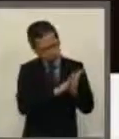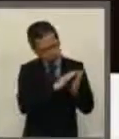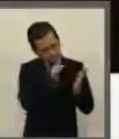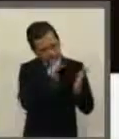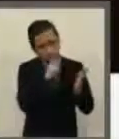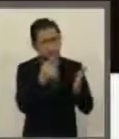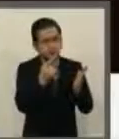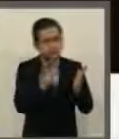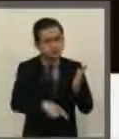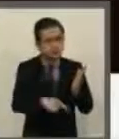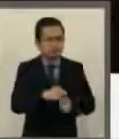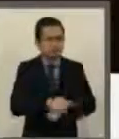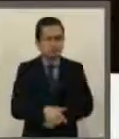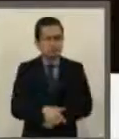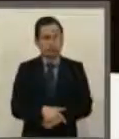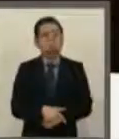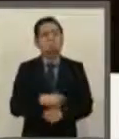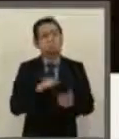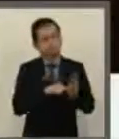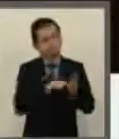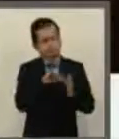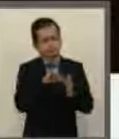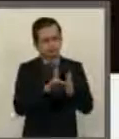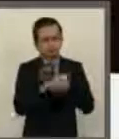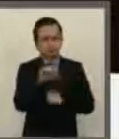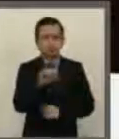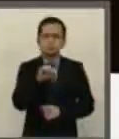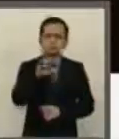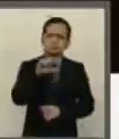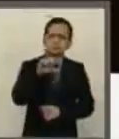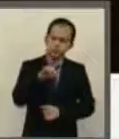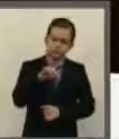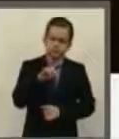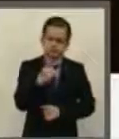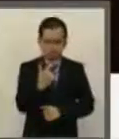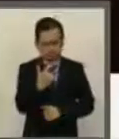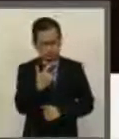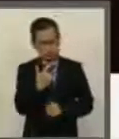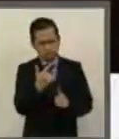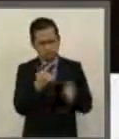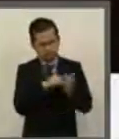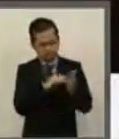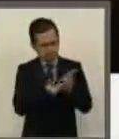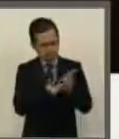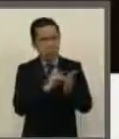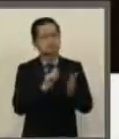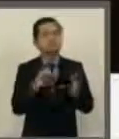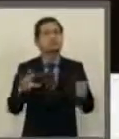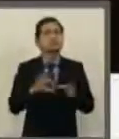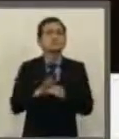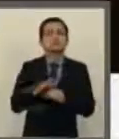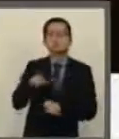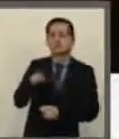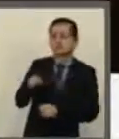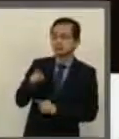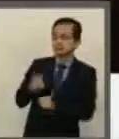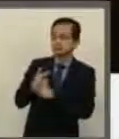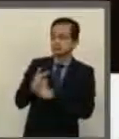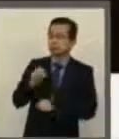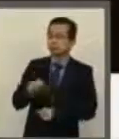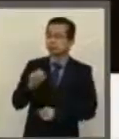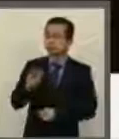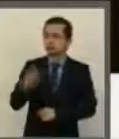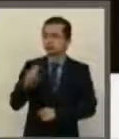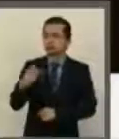en donde se determina en el artículo 37 respecto a las facultades de la propia Secretaría de la